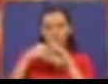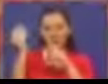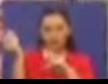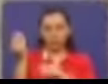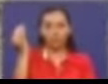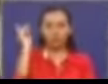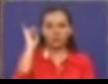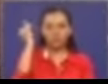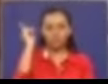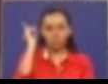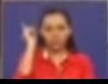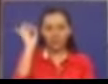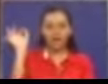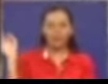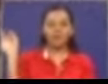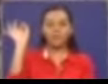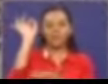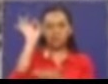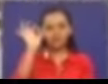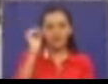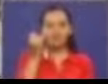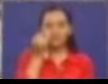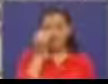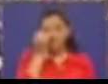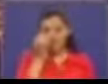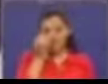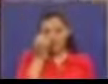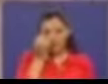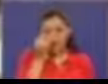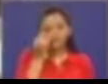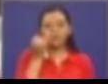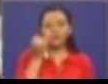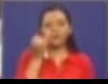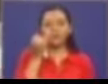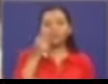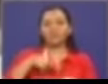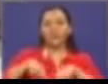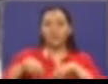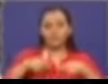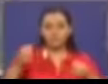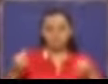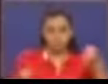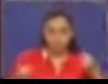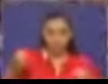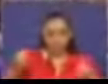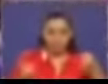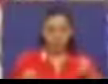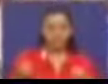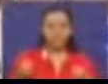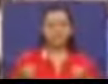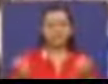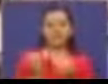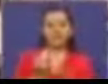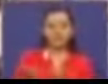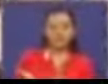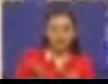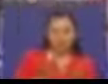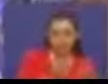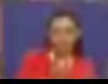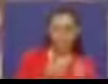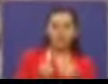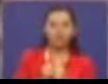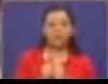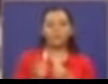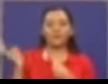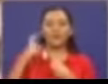industriales. Con representantes de los pueblos indígenas, con los transportistas. Con los recicladores, con los afiliados al